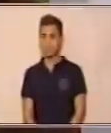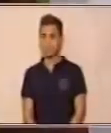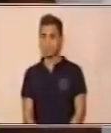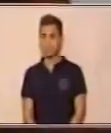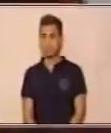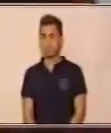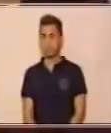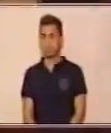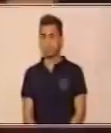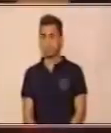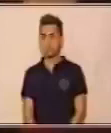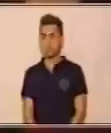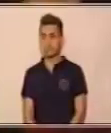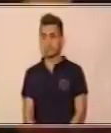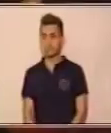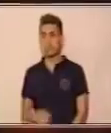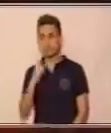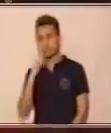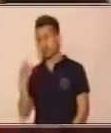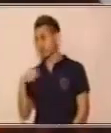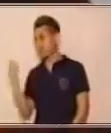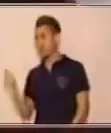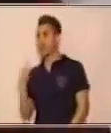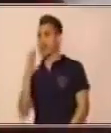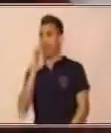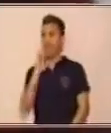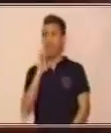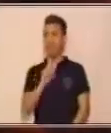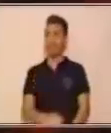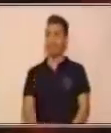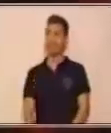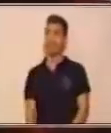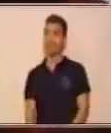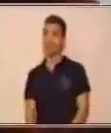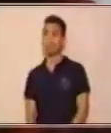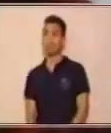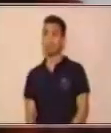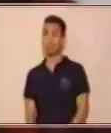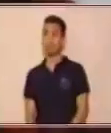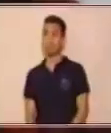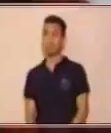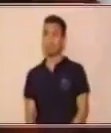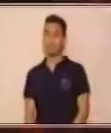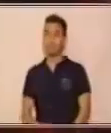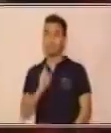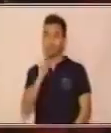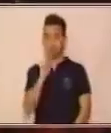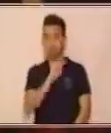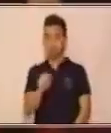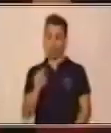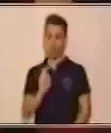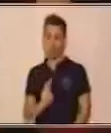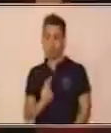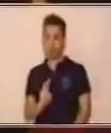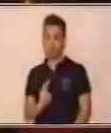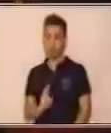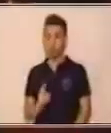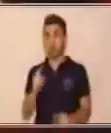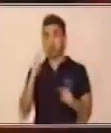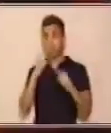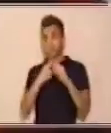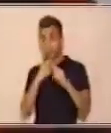4. Ahora veamos en el inciso E. Tenemos 1 sobre 2. ¿Por quién tengo